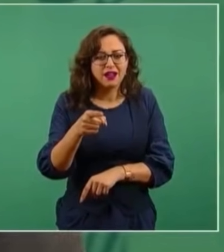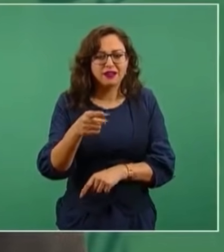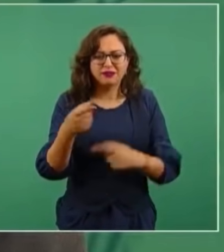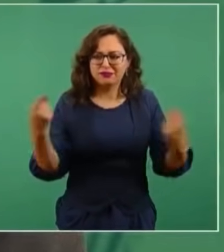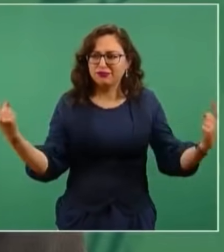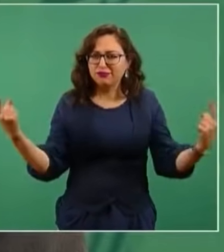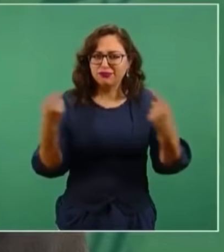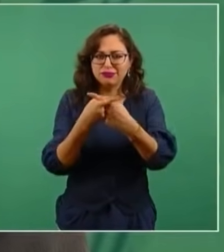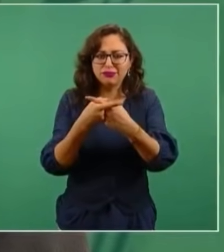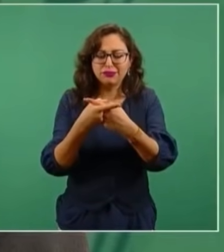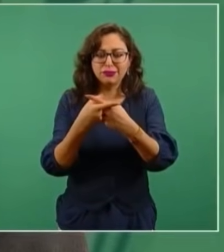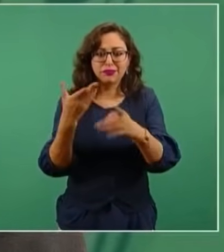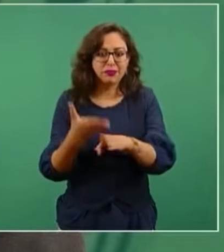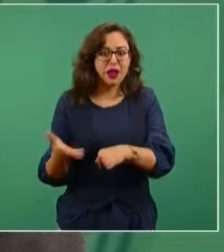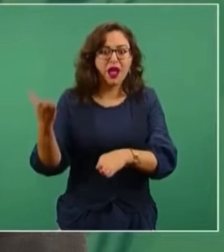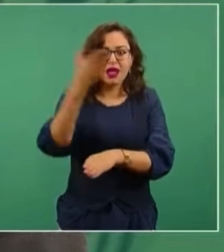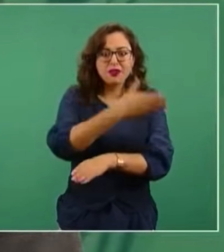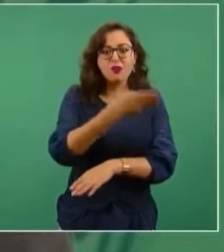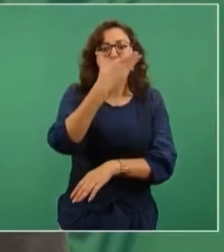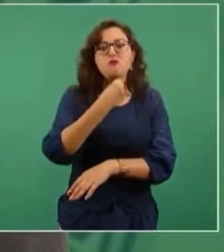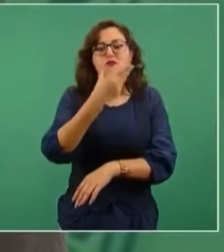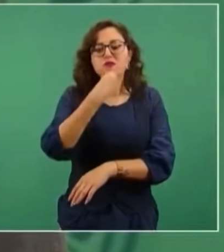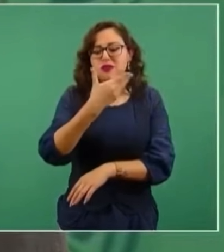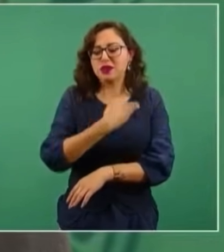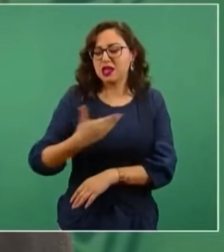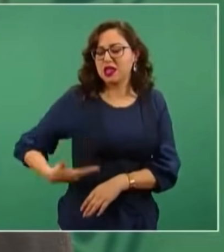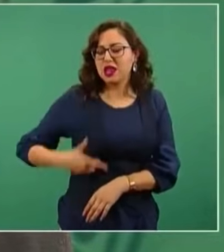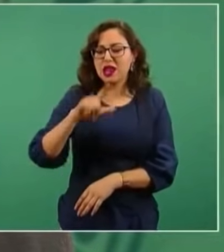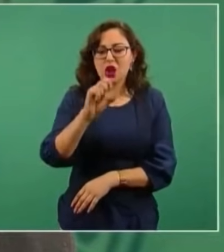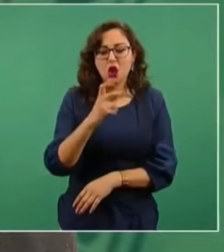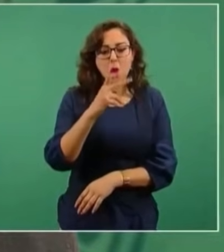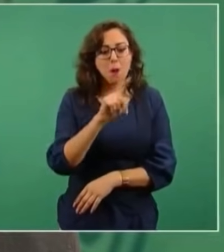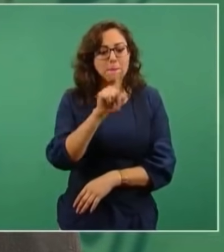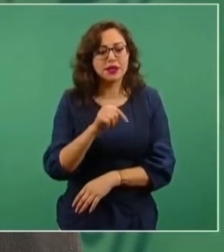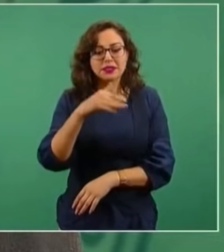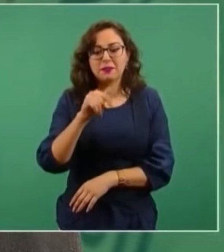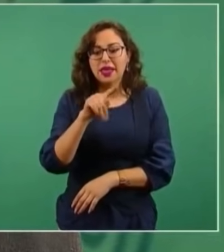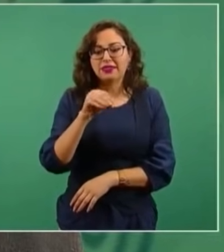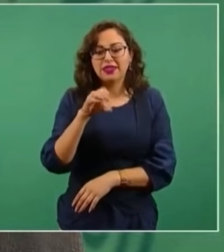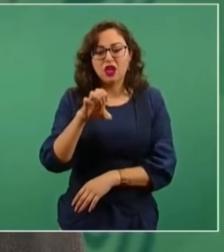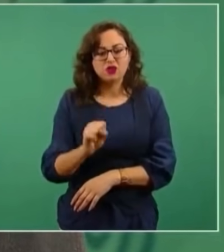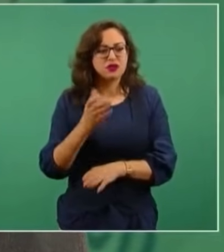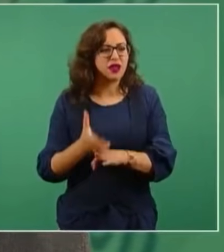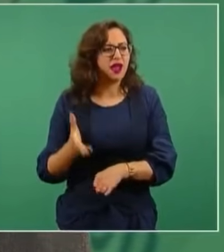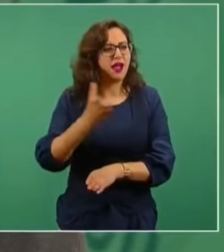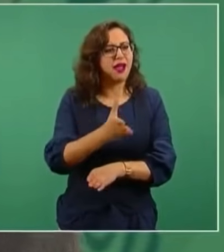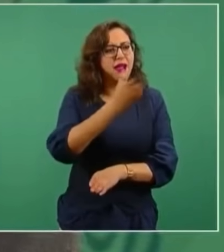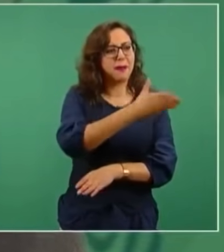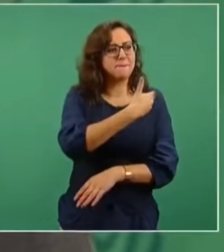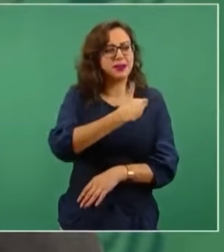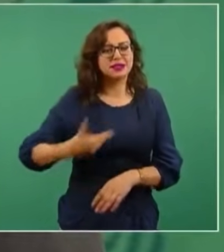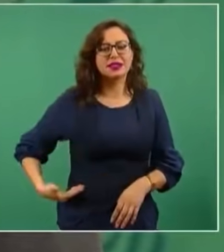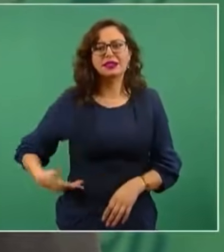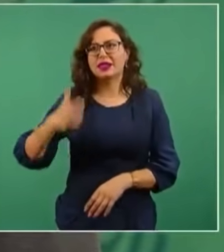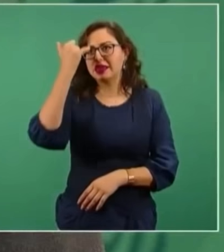no solo del presidente López Mateos, de otros presidentes, desde antes,